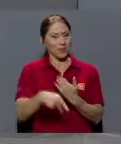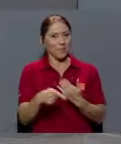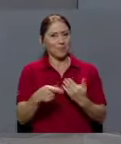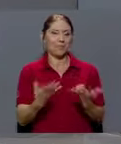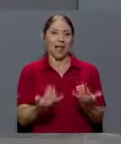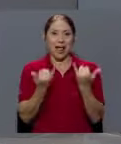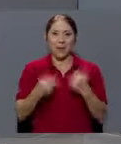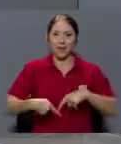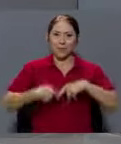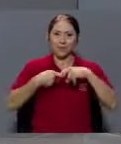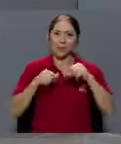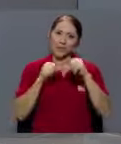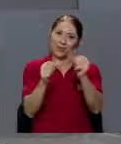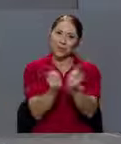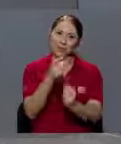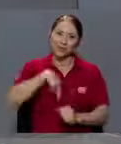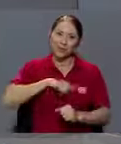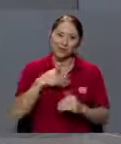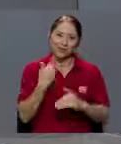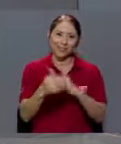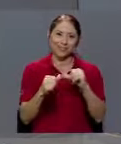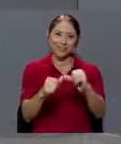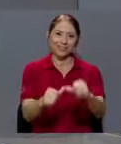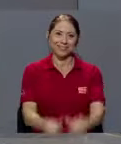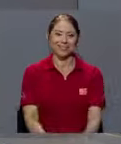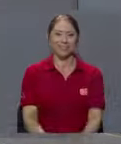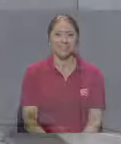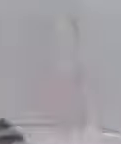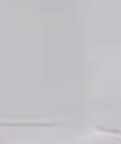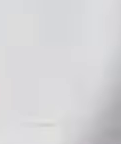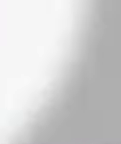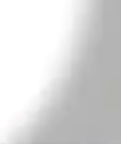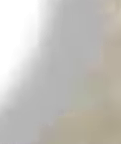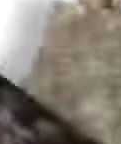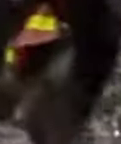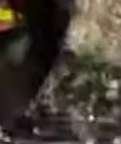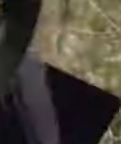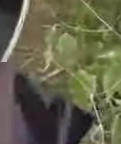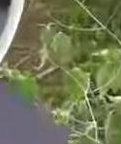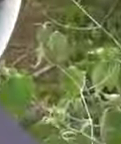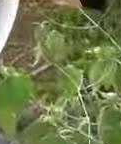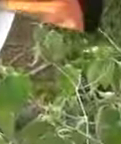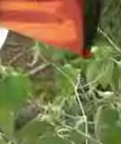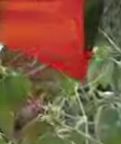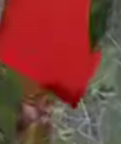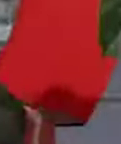espacio para analizar este tema. Vamos a ir a una pausa, quédese con Una Mirada, que ya regresamos.